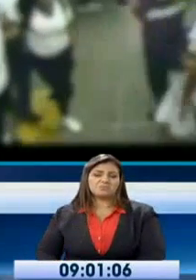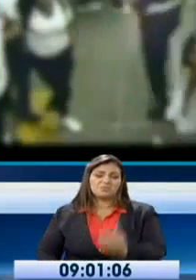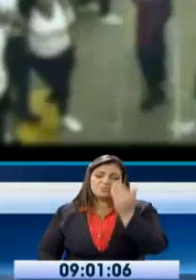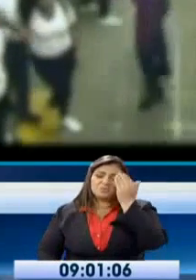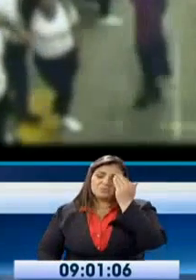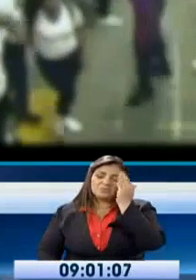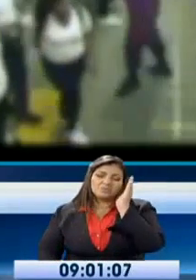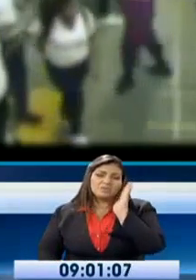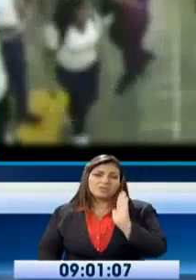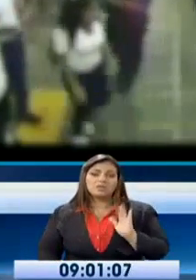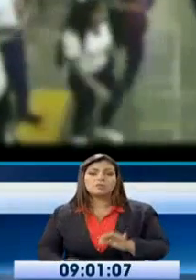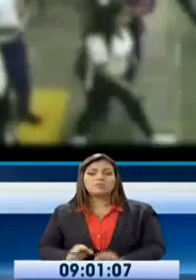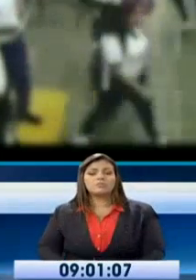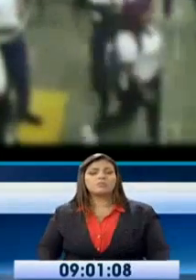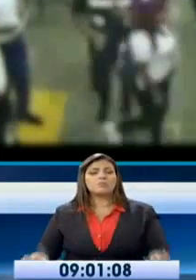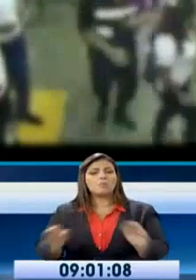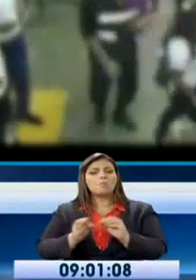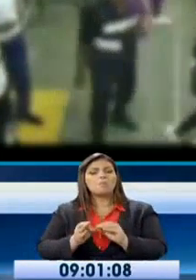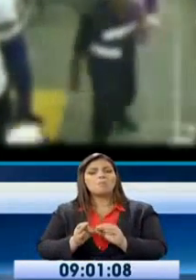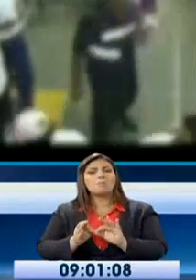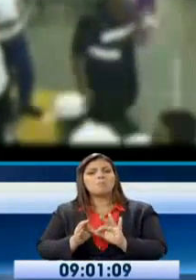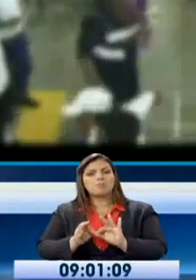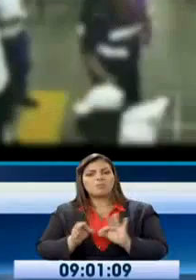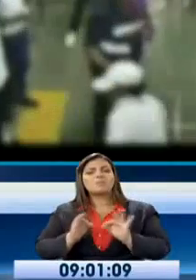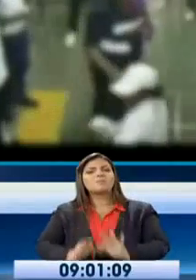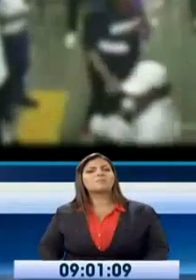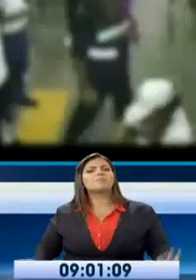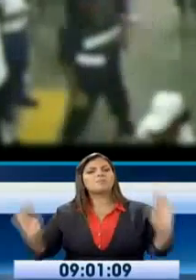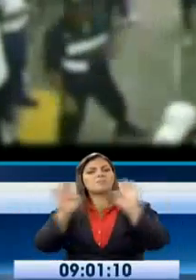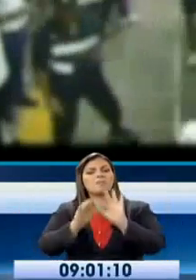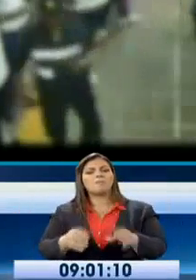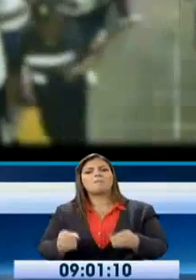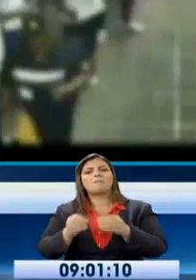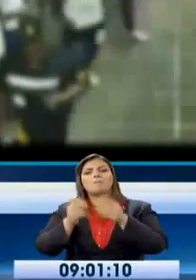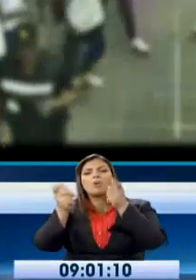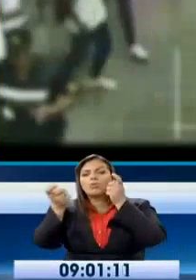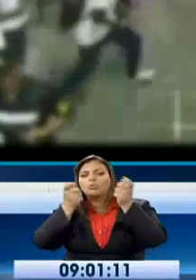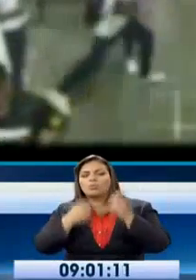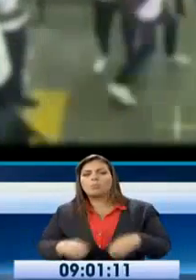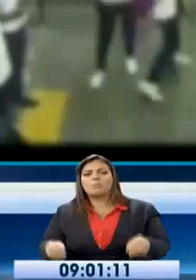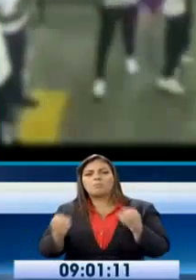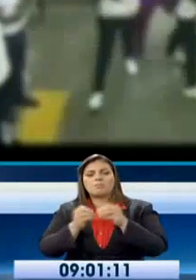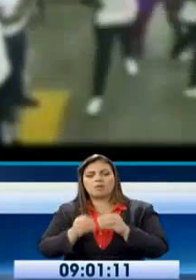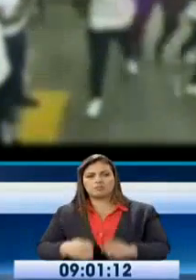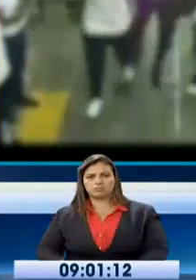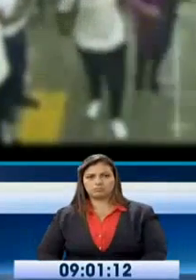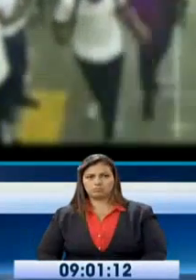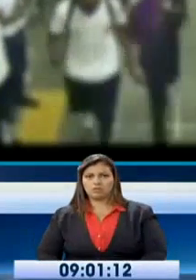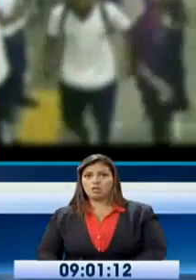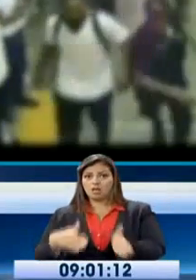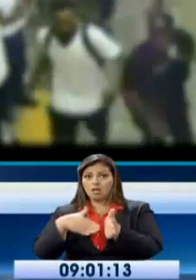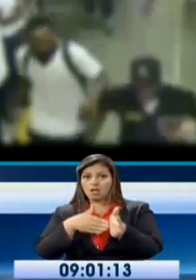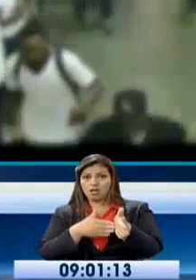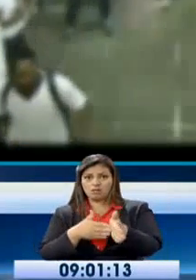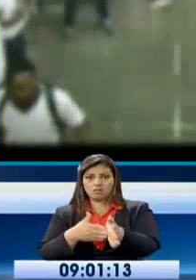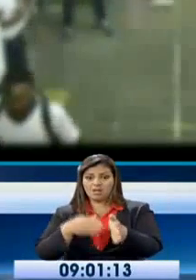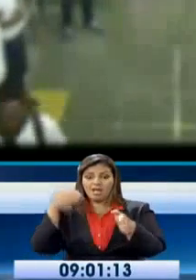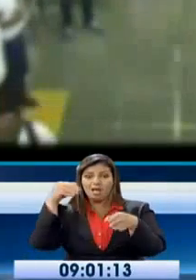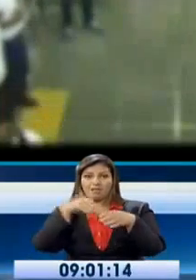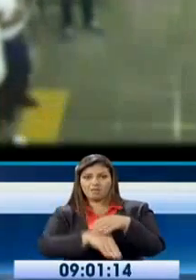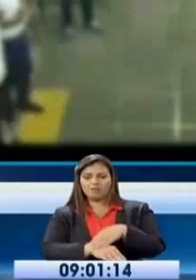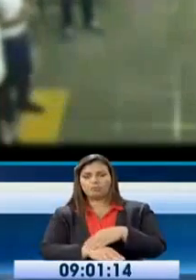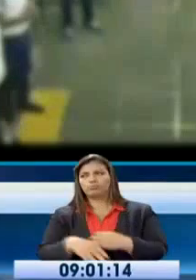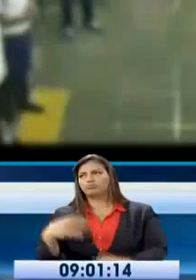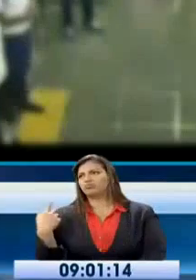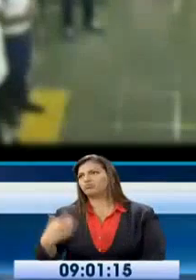ellos. Y hasta en la Metrovía, dentro de los buses también. Demasiado escándalo. Pero no hay nada,